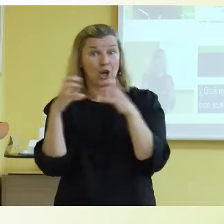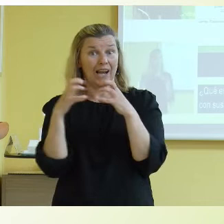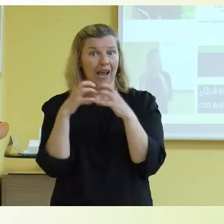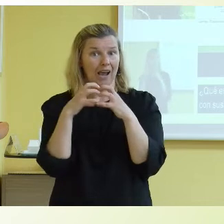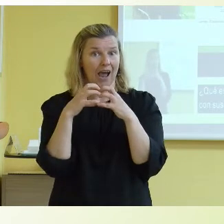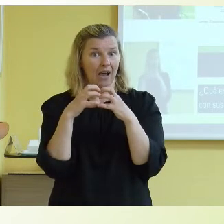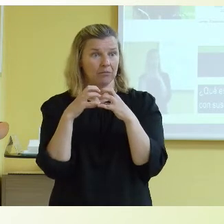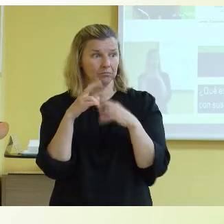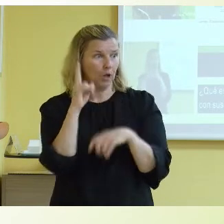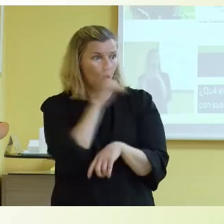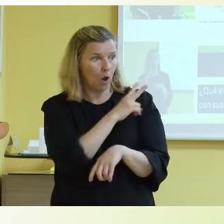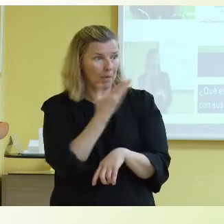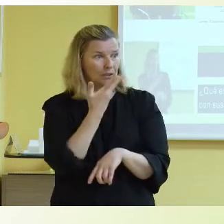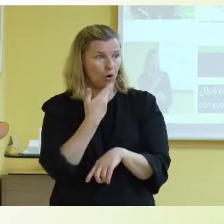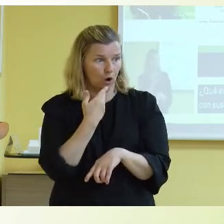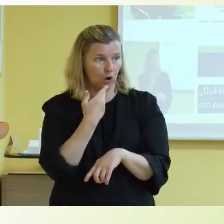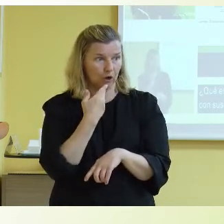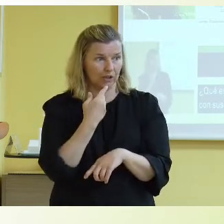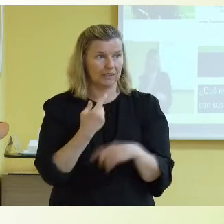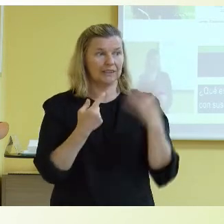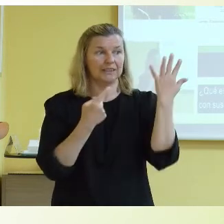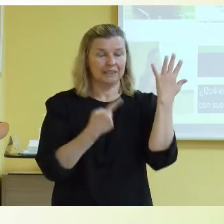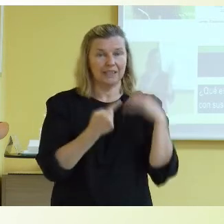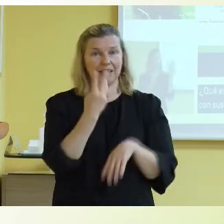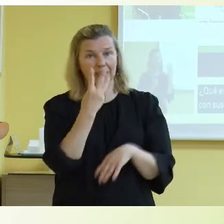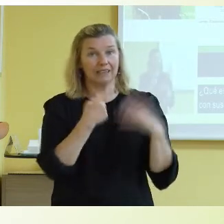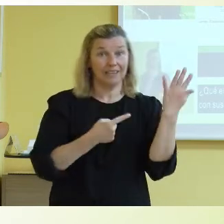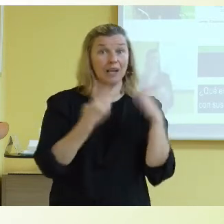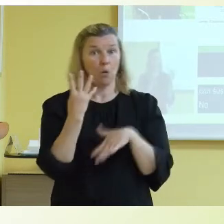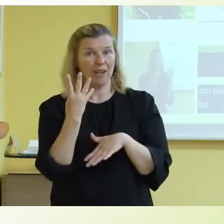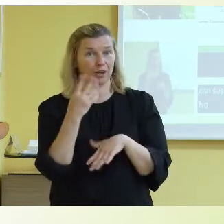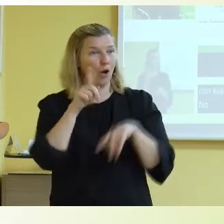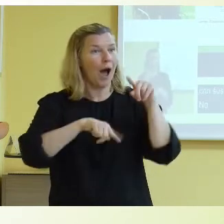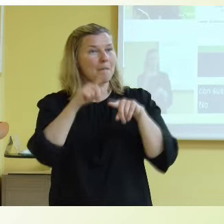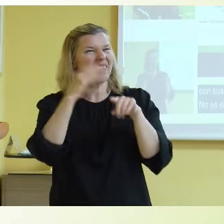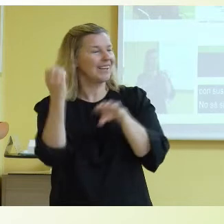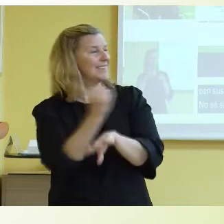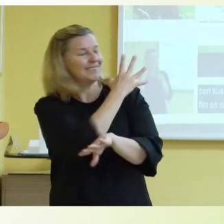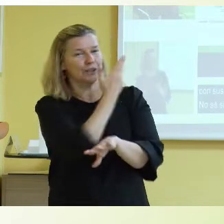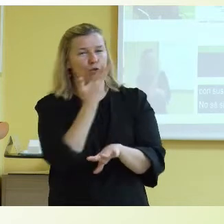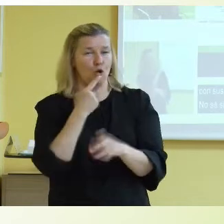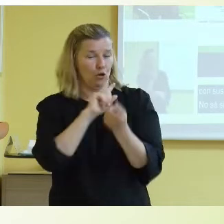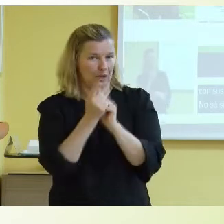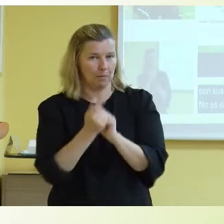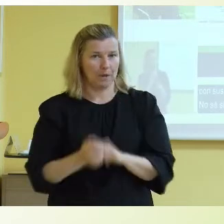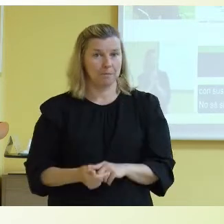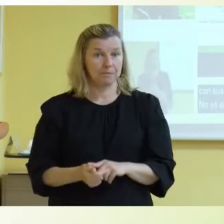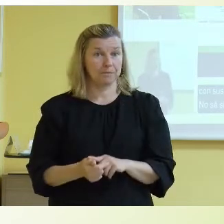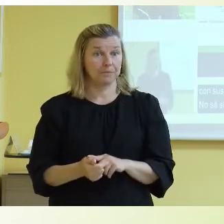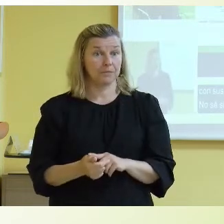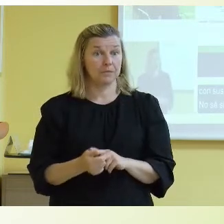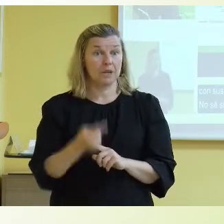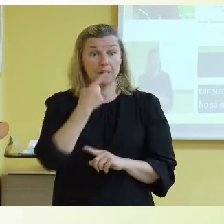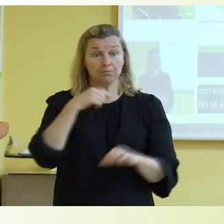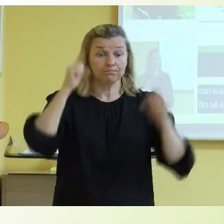color, que a veces los proyectores estos quitan los colores o los camuflan de alguna manera. Y luego, si están conformes o no